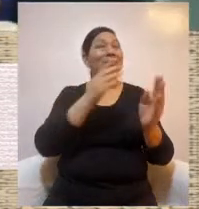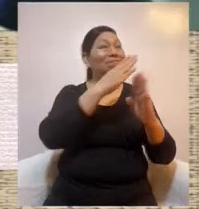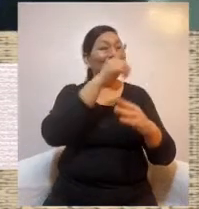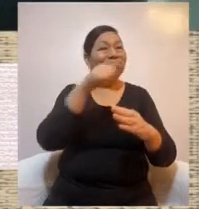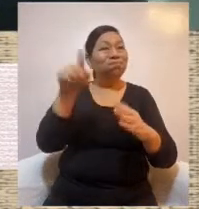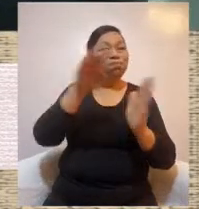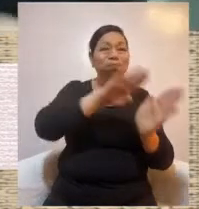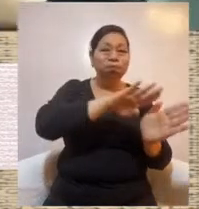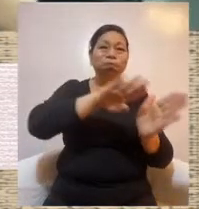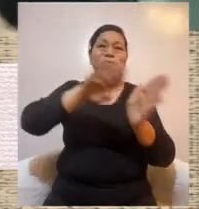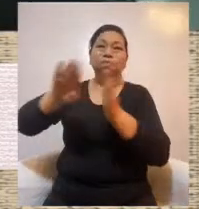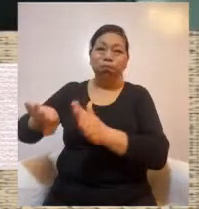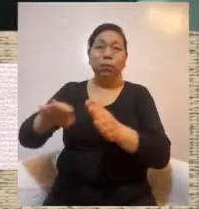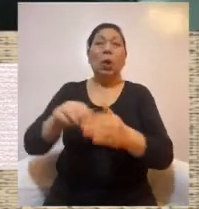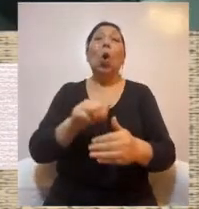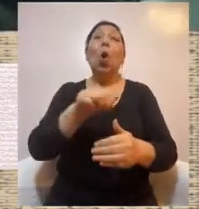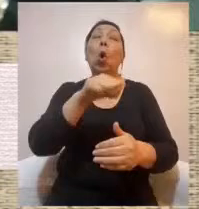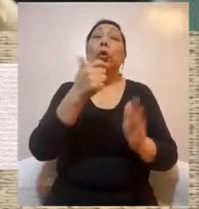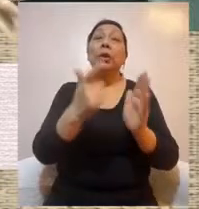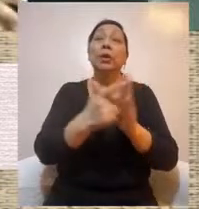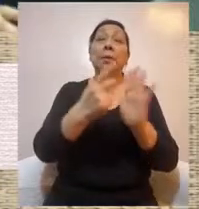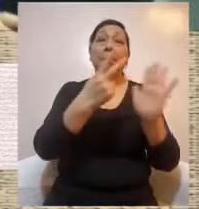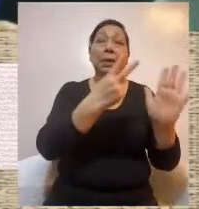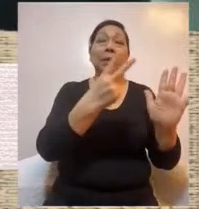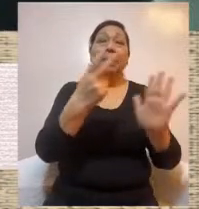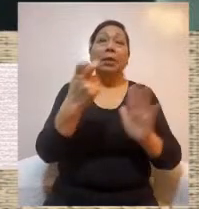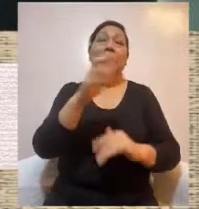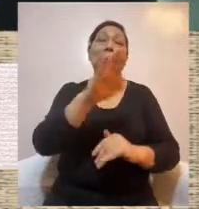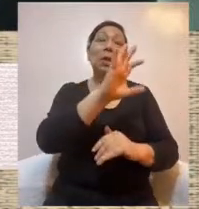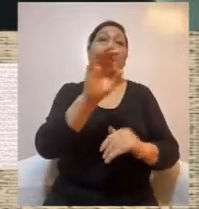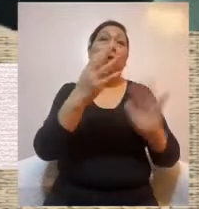deroga esta disposición para luego expedirse la ley